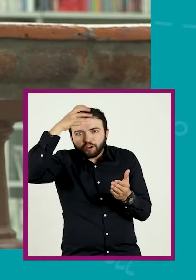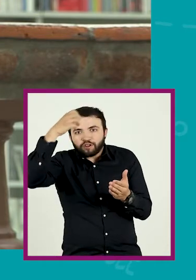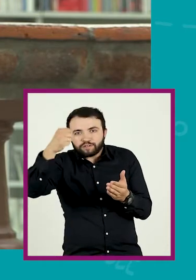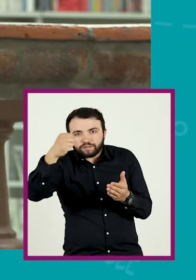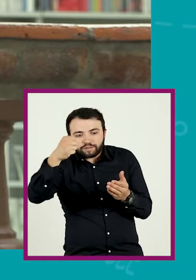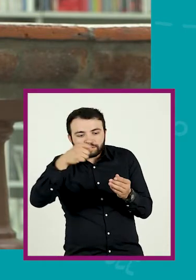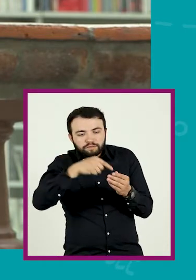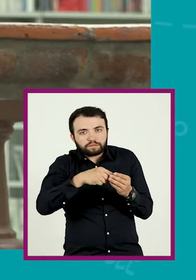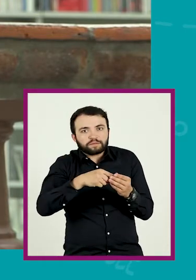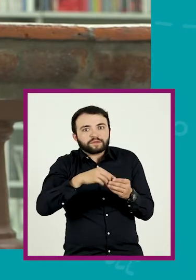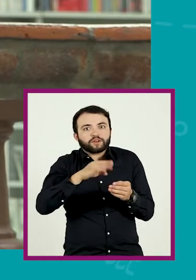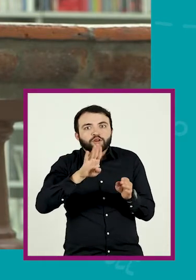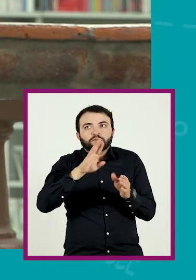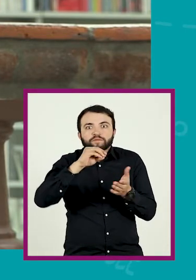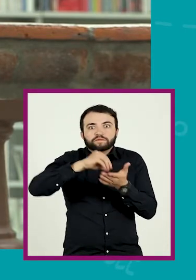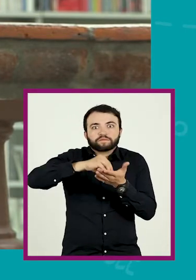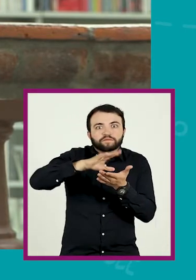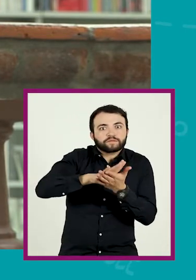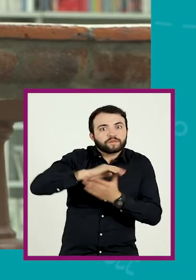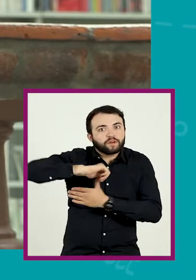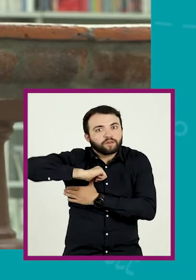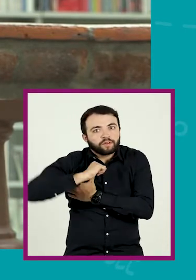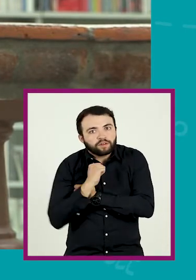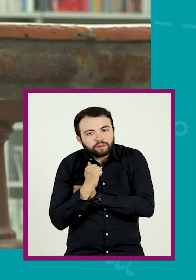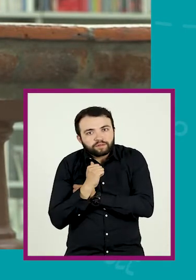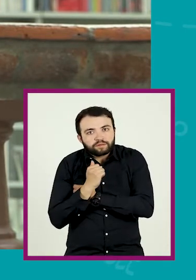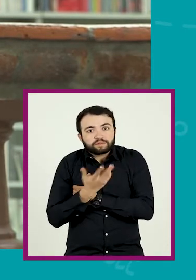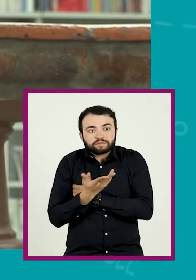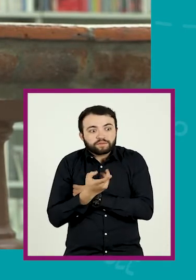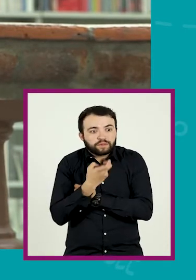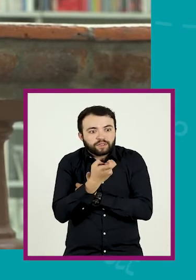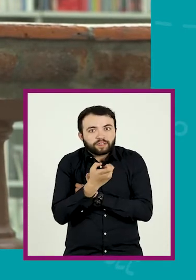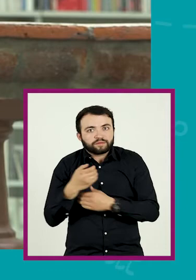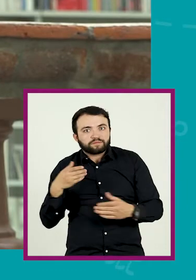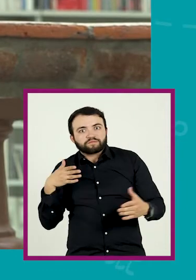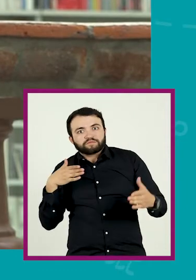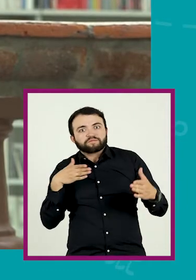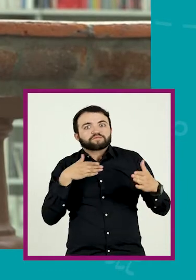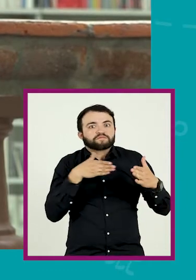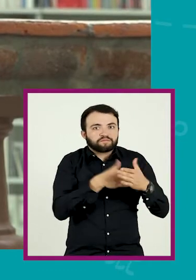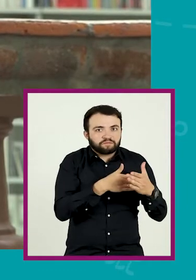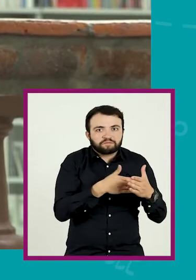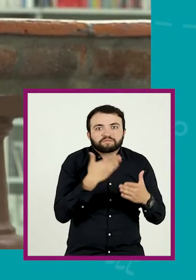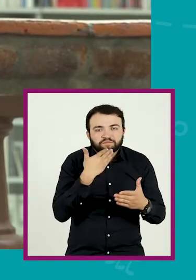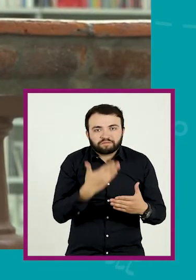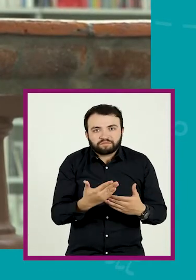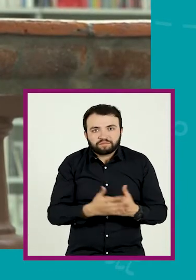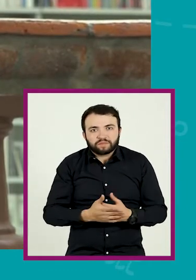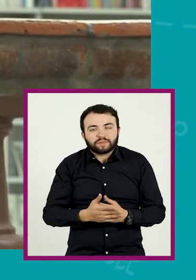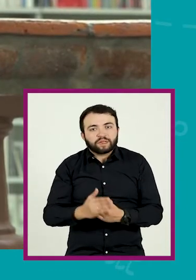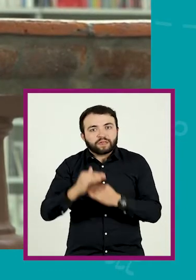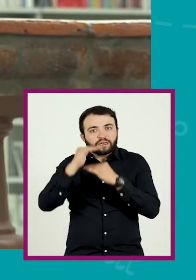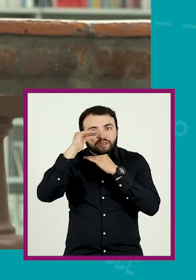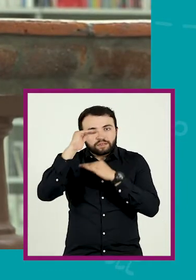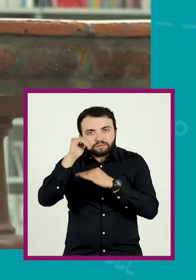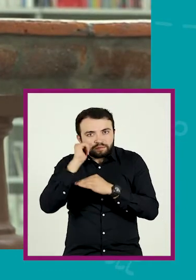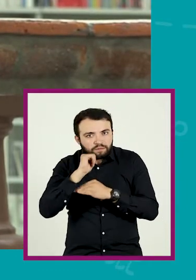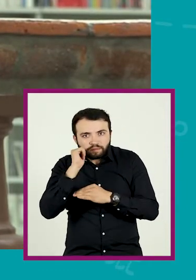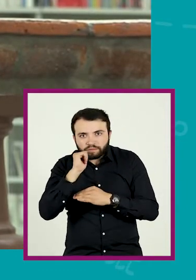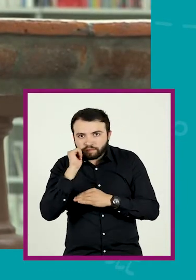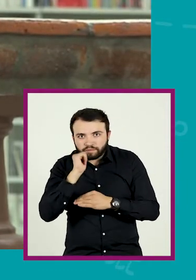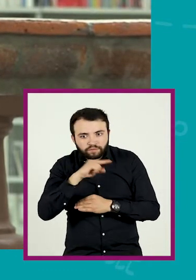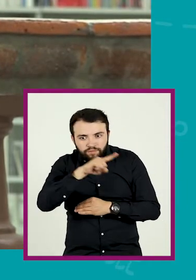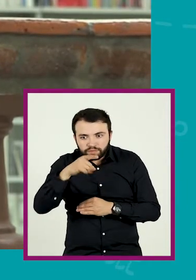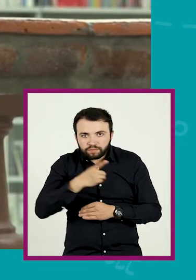¿De qué manera impacta eso? Bueno, pues ha impactado de muchas formas, ¿no? La idea del límite, la idea de establecer los